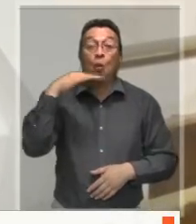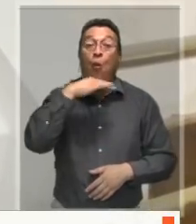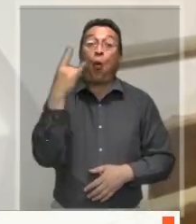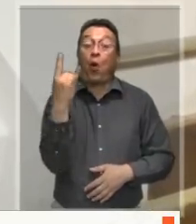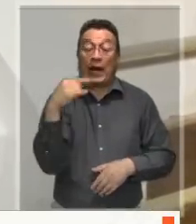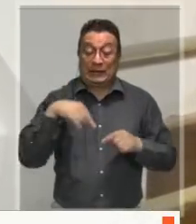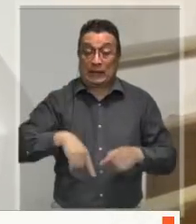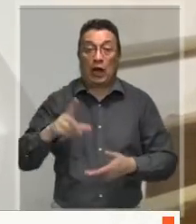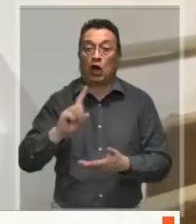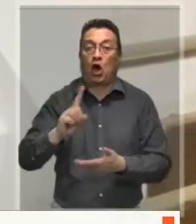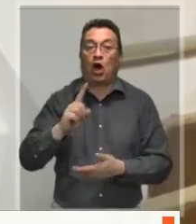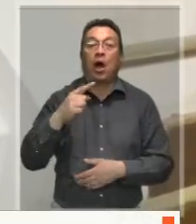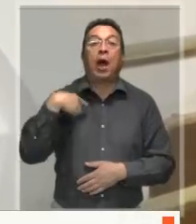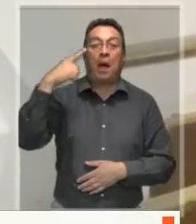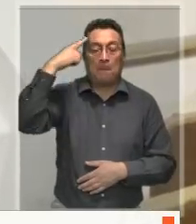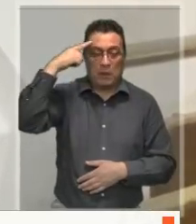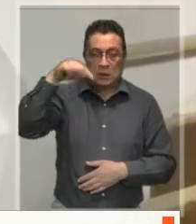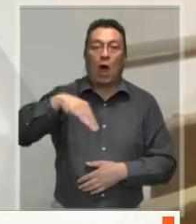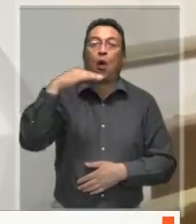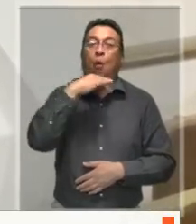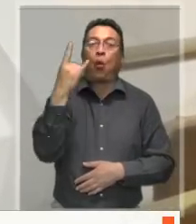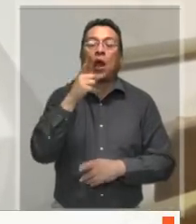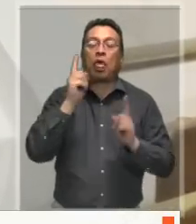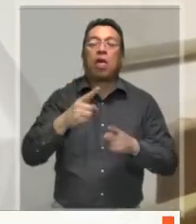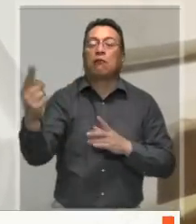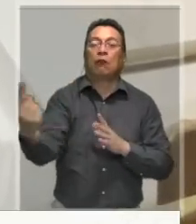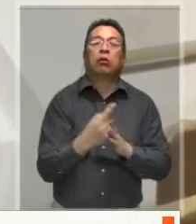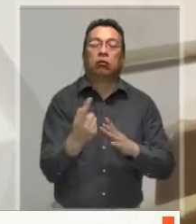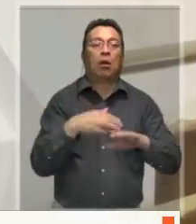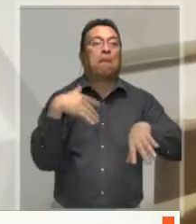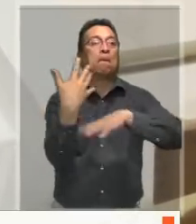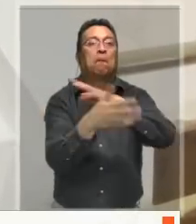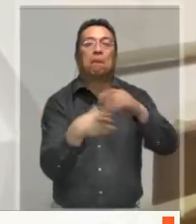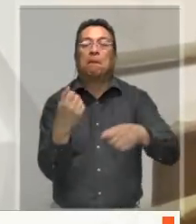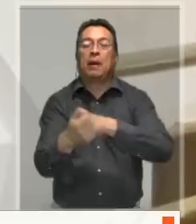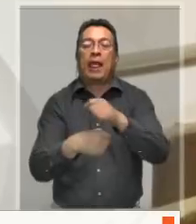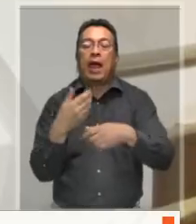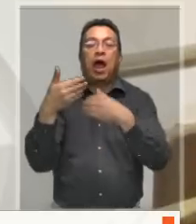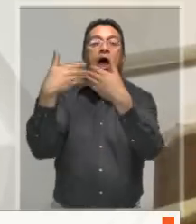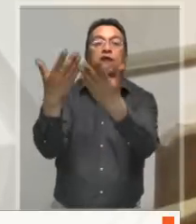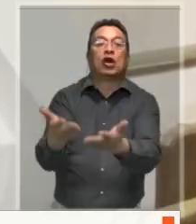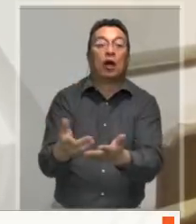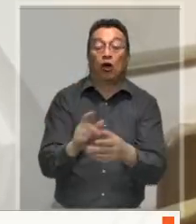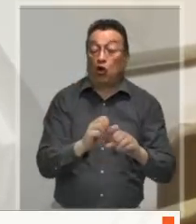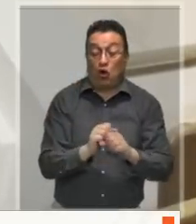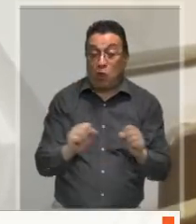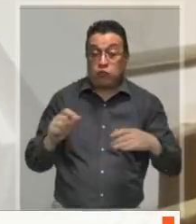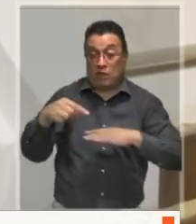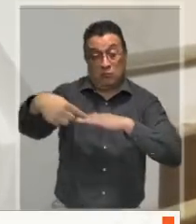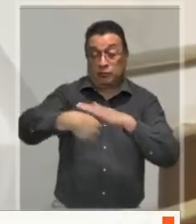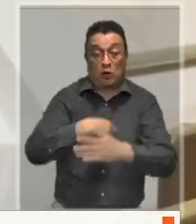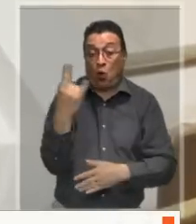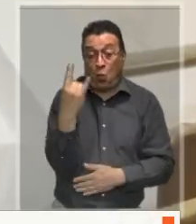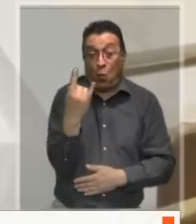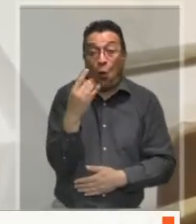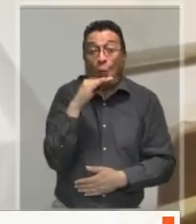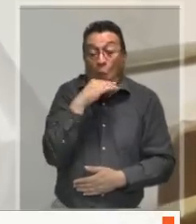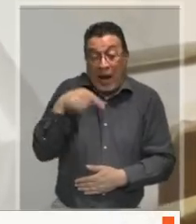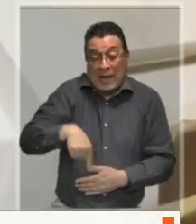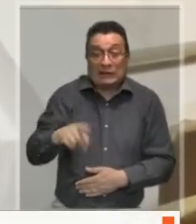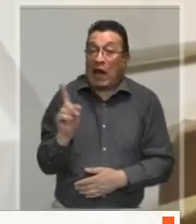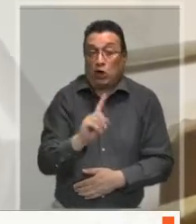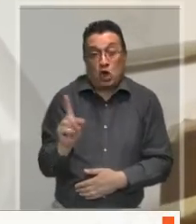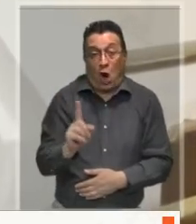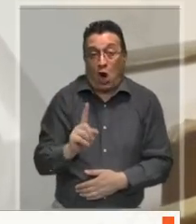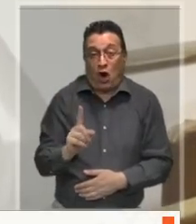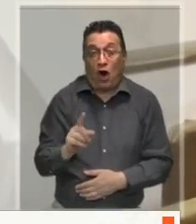personas consideran y creen que deben ser atendidos de urgencia a propósito de estas peleas callejeras. Como eso no puede ocurrir al no ser un servicio de urgencia, eso implica